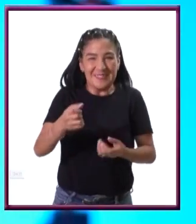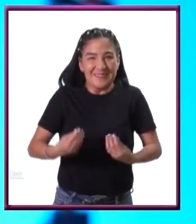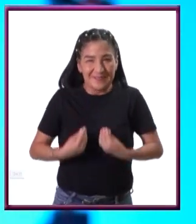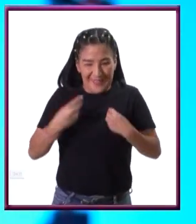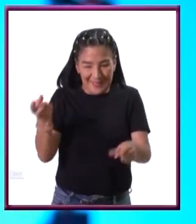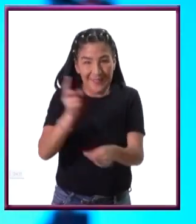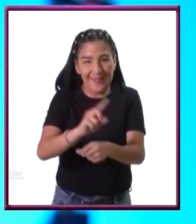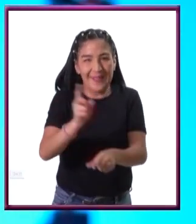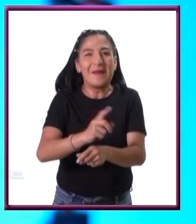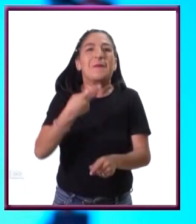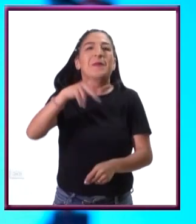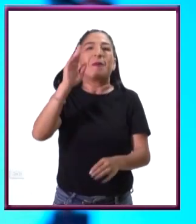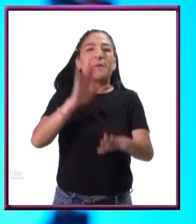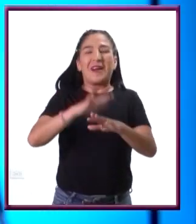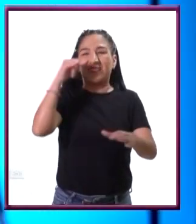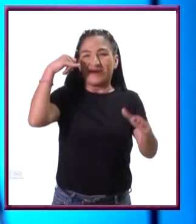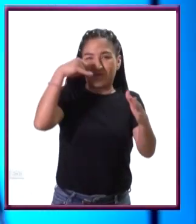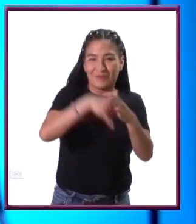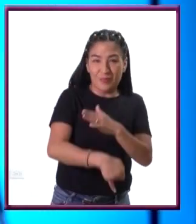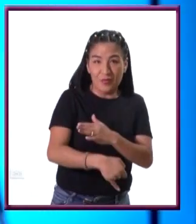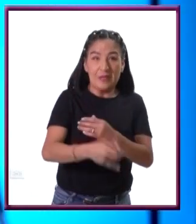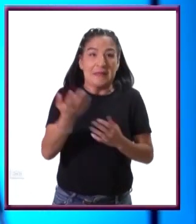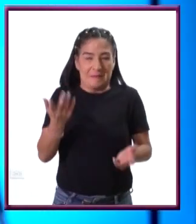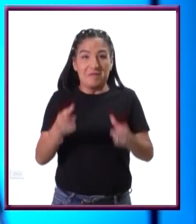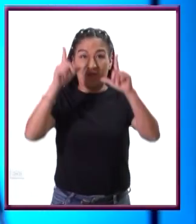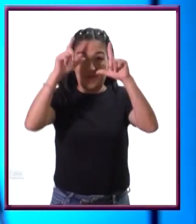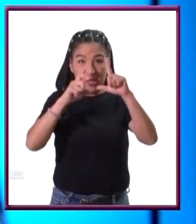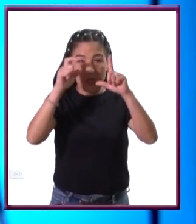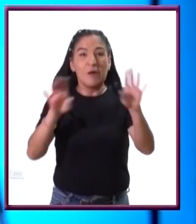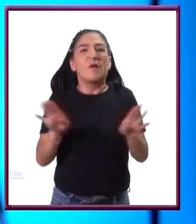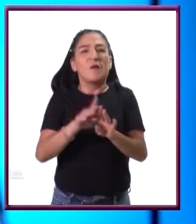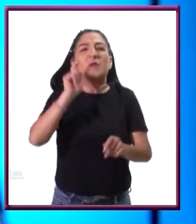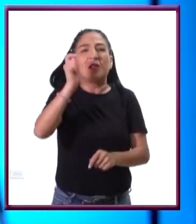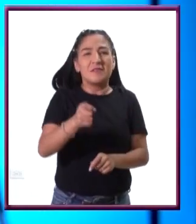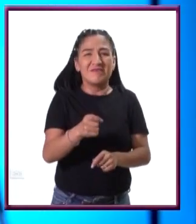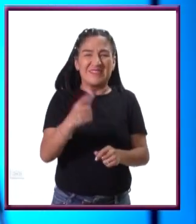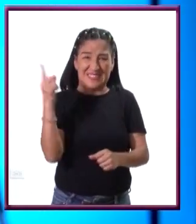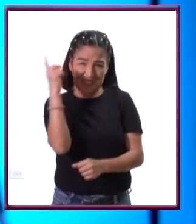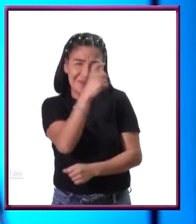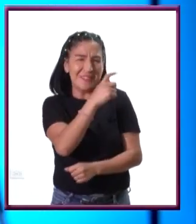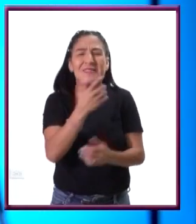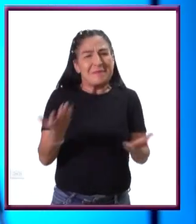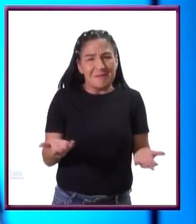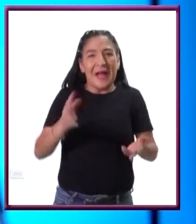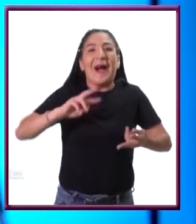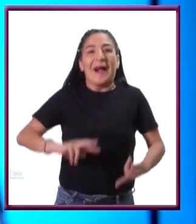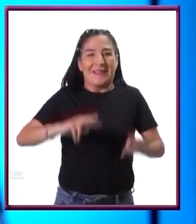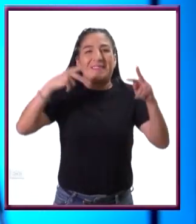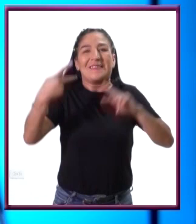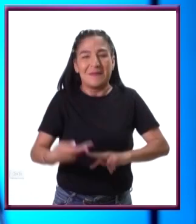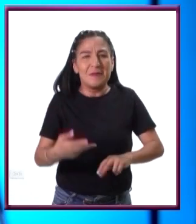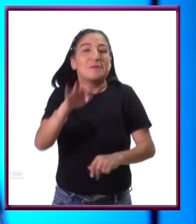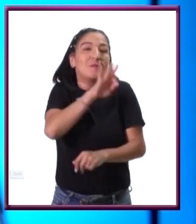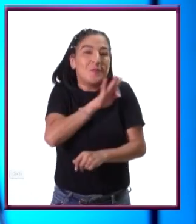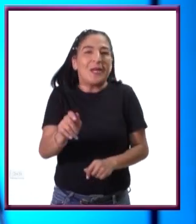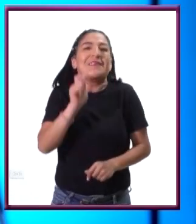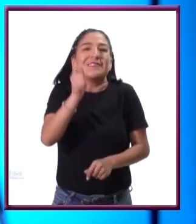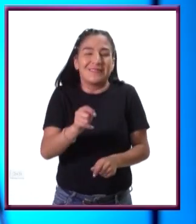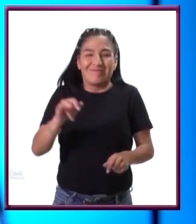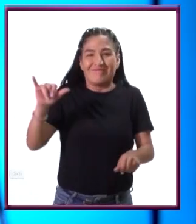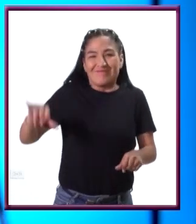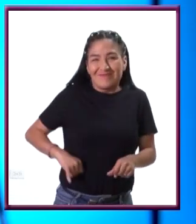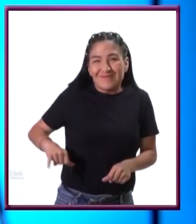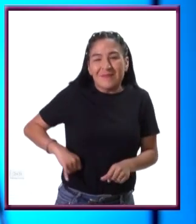detalles. La fotografía no tiene que ser algo complejo. Al contrario, lo más interesante es que